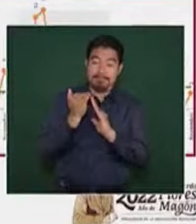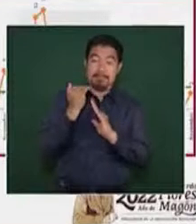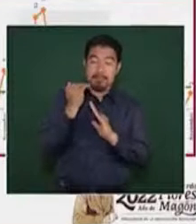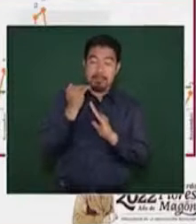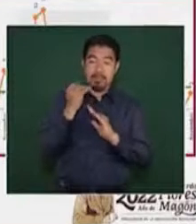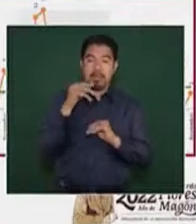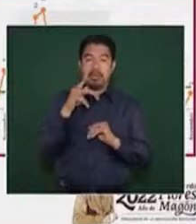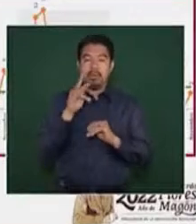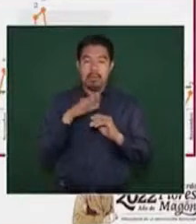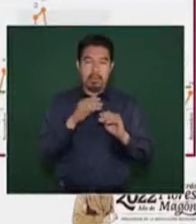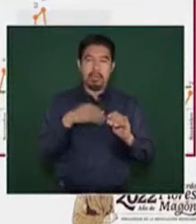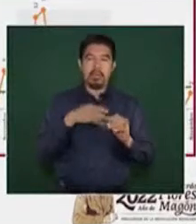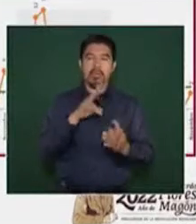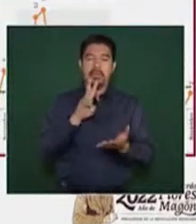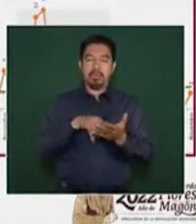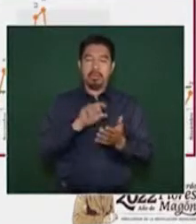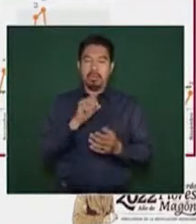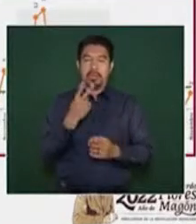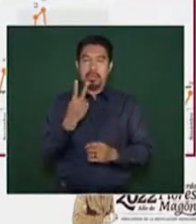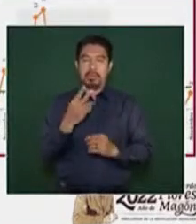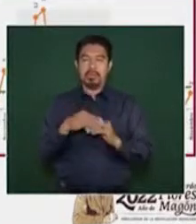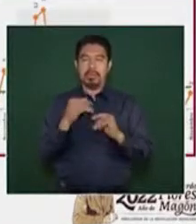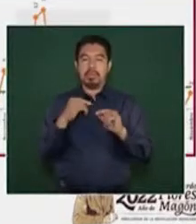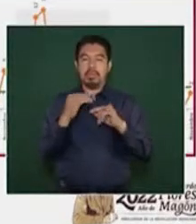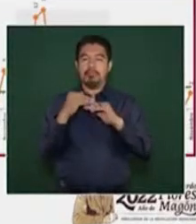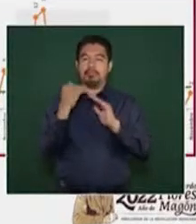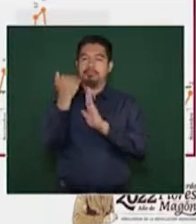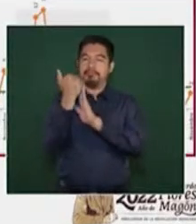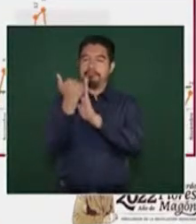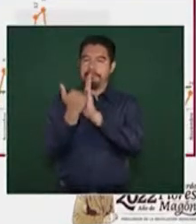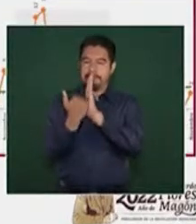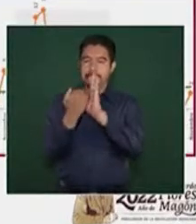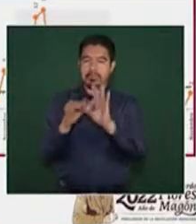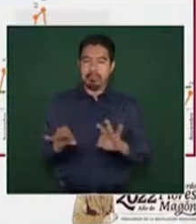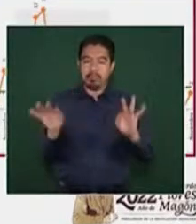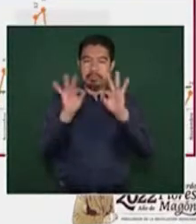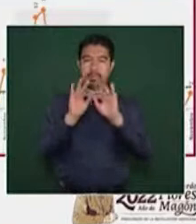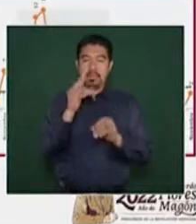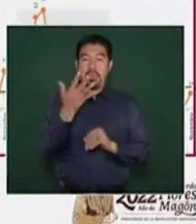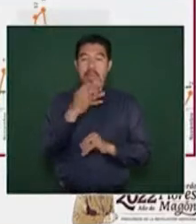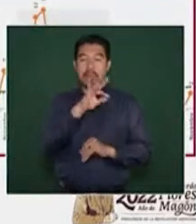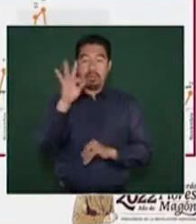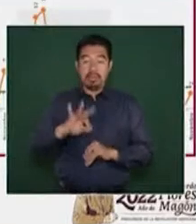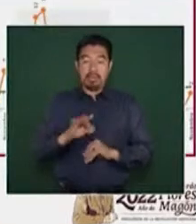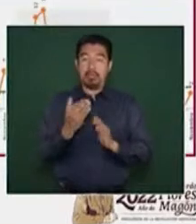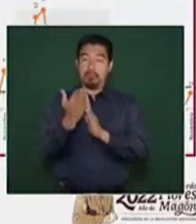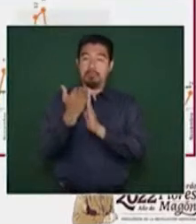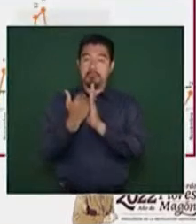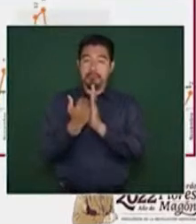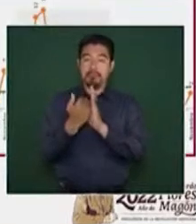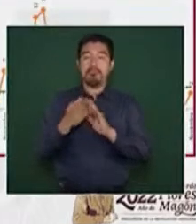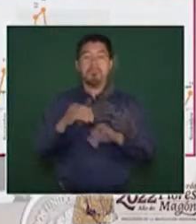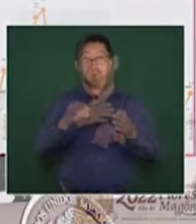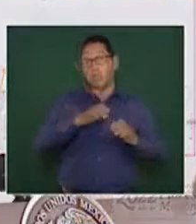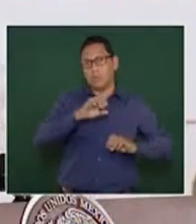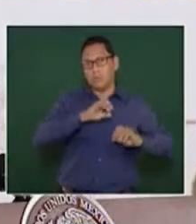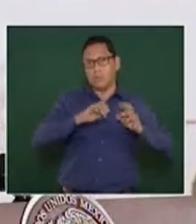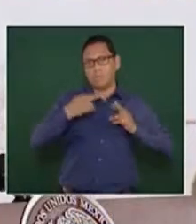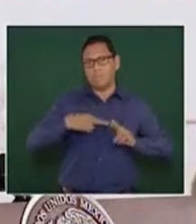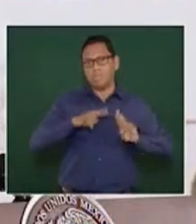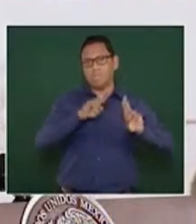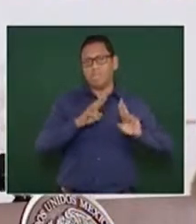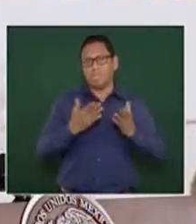que quienes piden la renuncia de la ministra han cometido delitos peores. Estas fueron las palabras del presidente